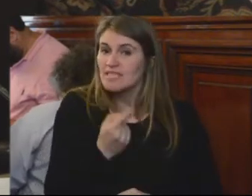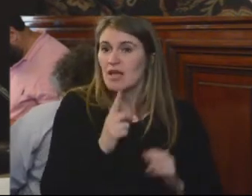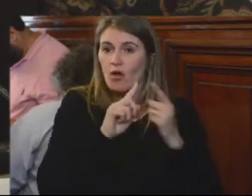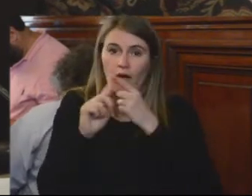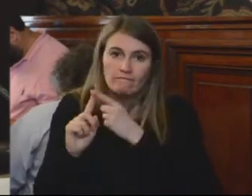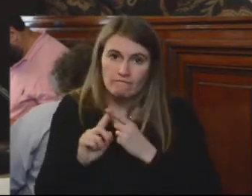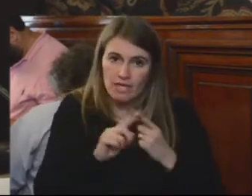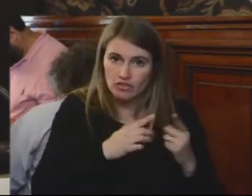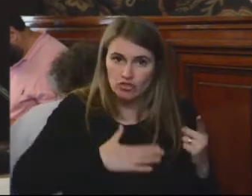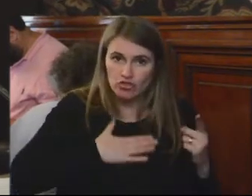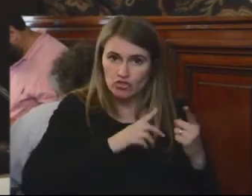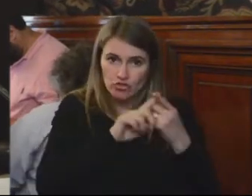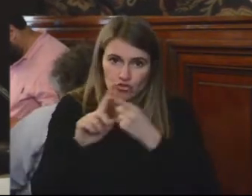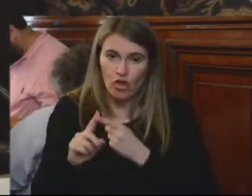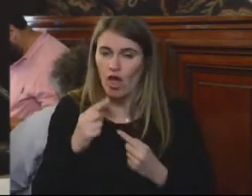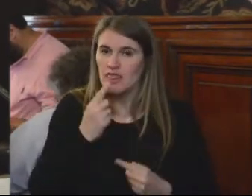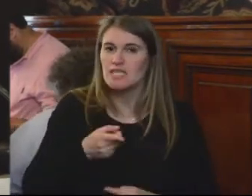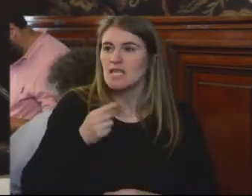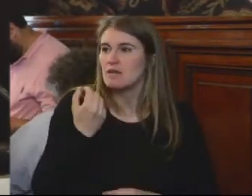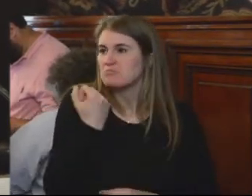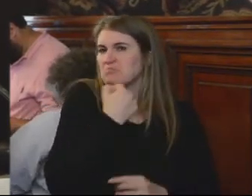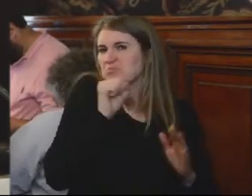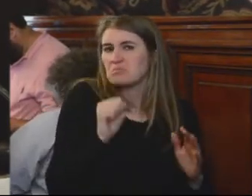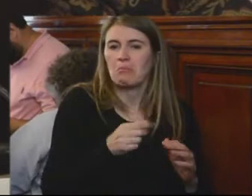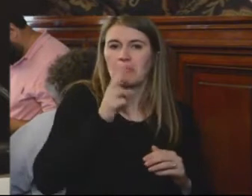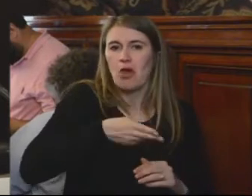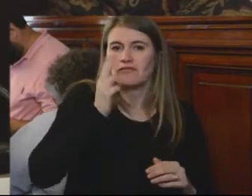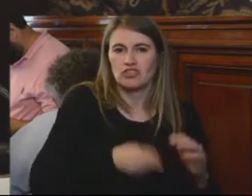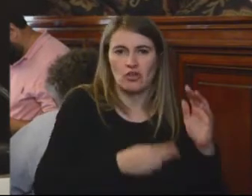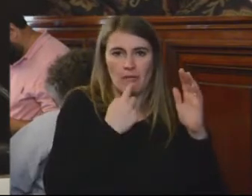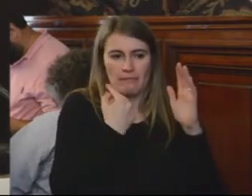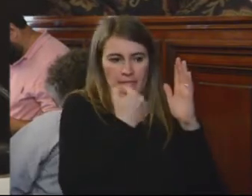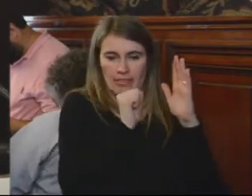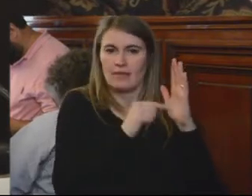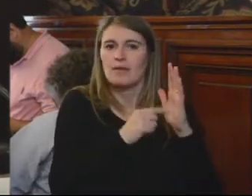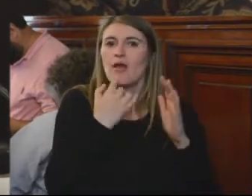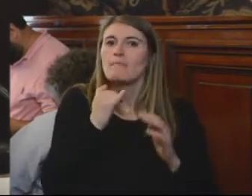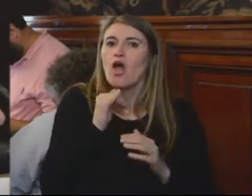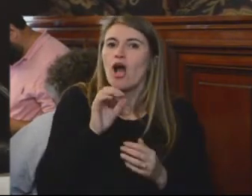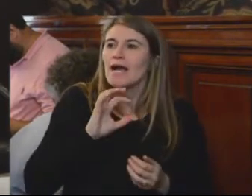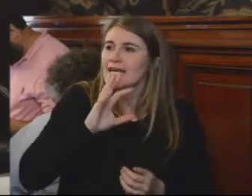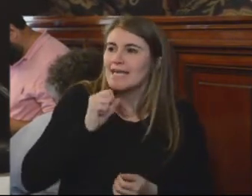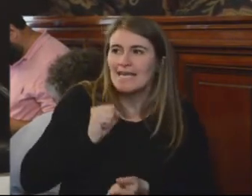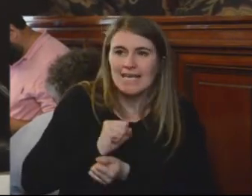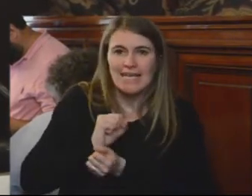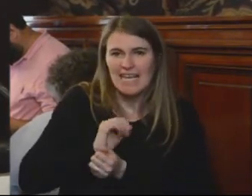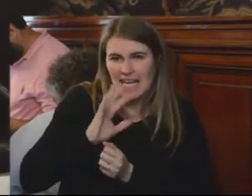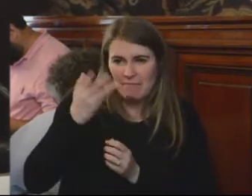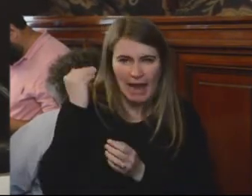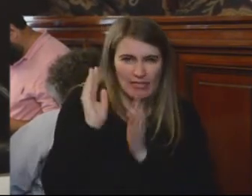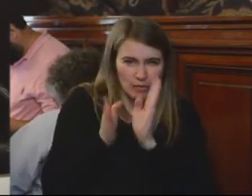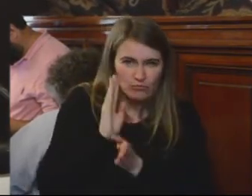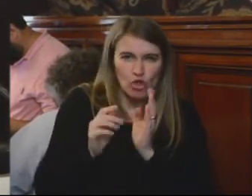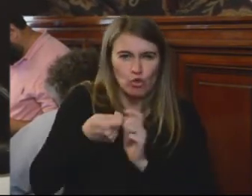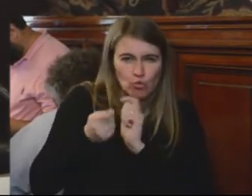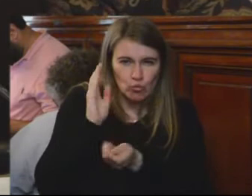violando así la prohibición de conmutación de penas para crímenes de lesa humanidad la propia comisión ha expresado que el fallo